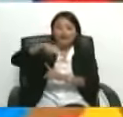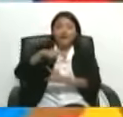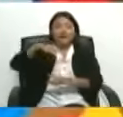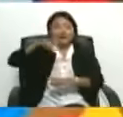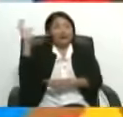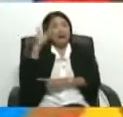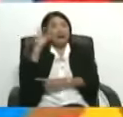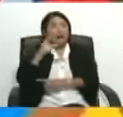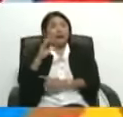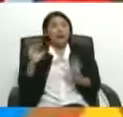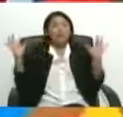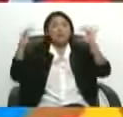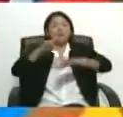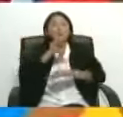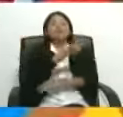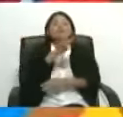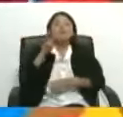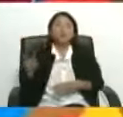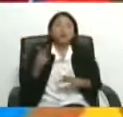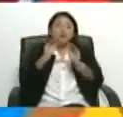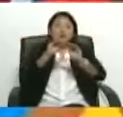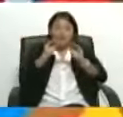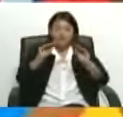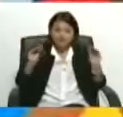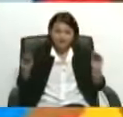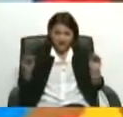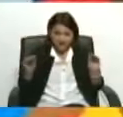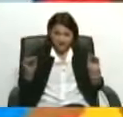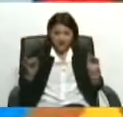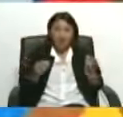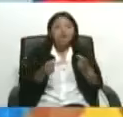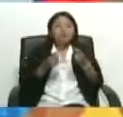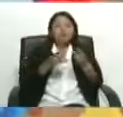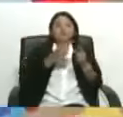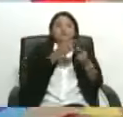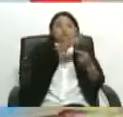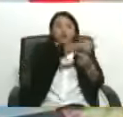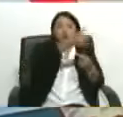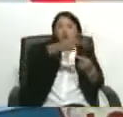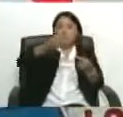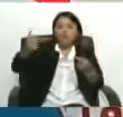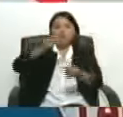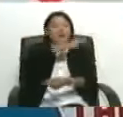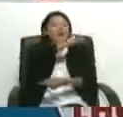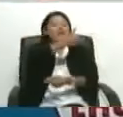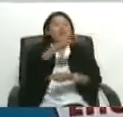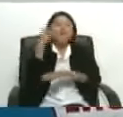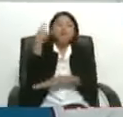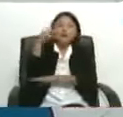hicieron 22 llamadas, una por cada jefe de parroquia.